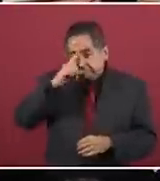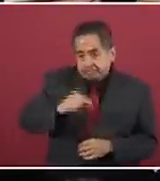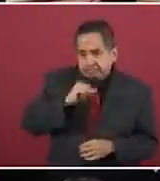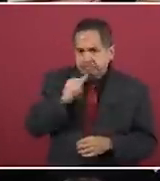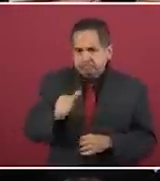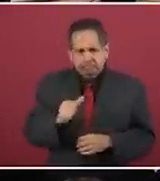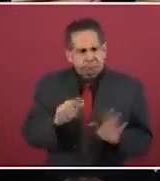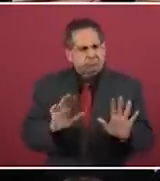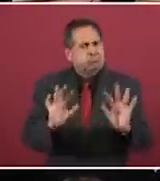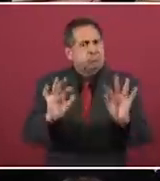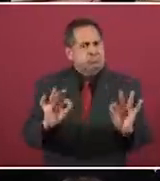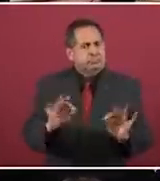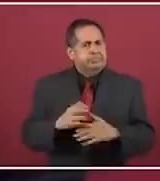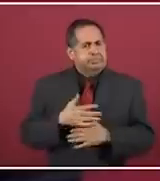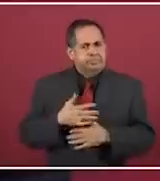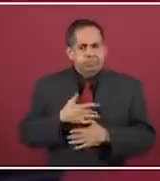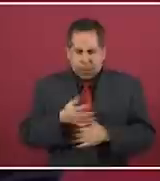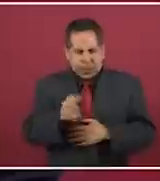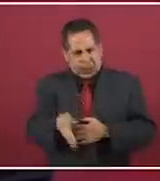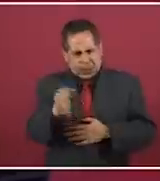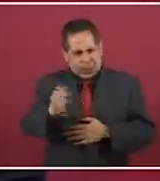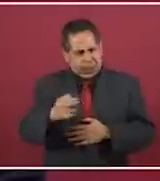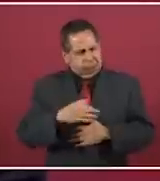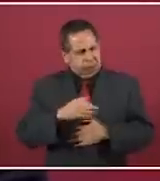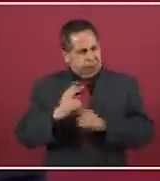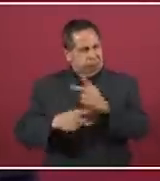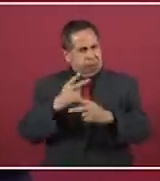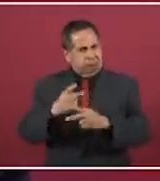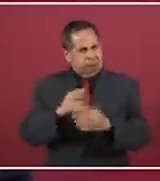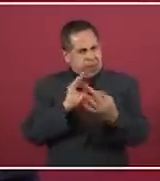con las ganas. Por eso acepto el desafío.